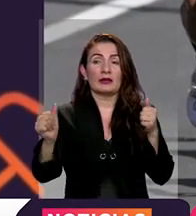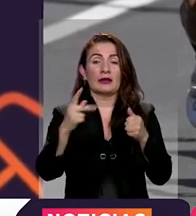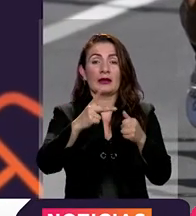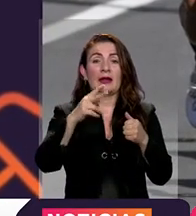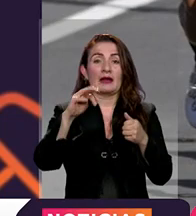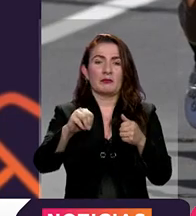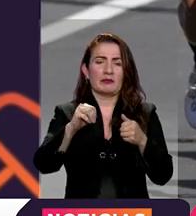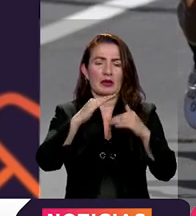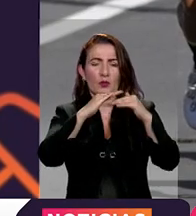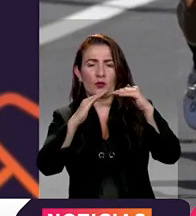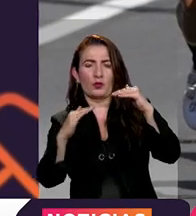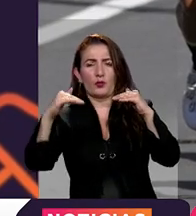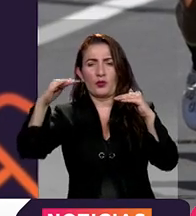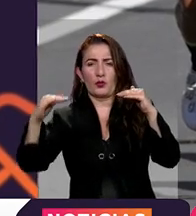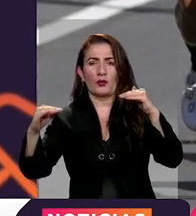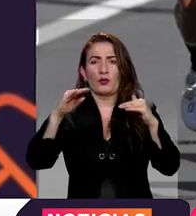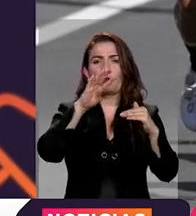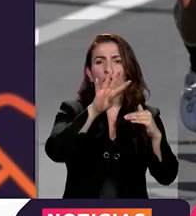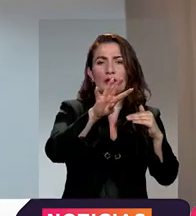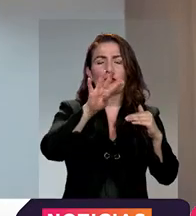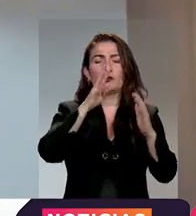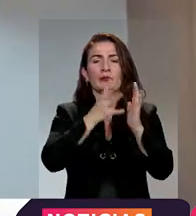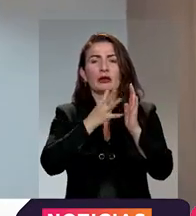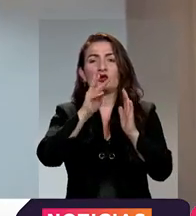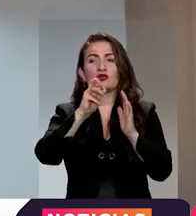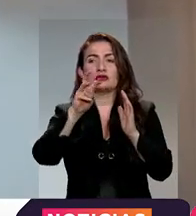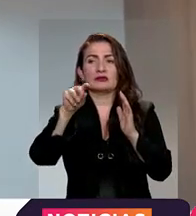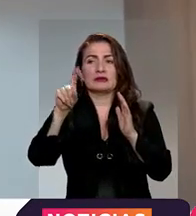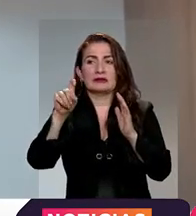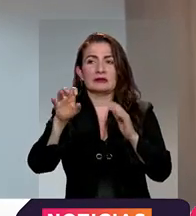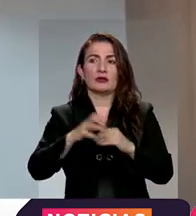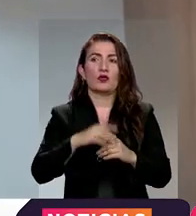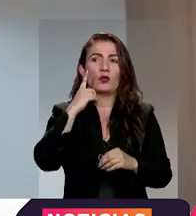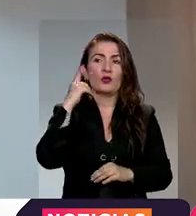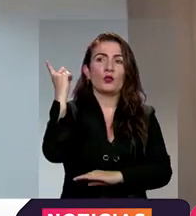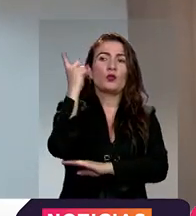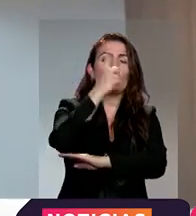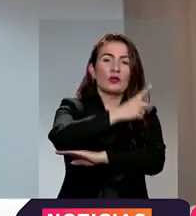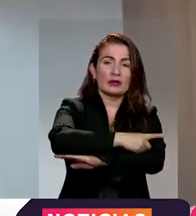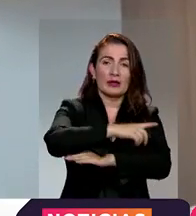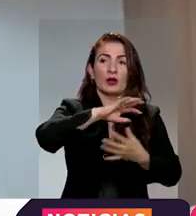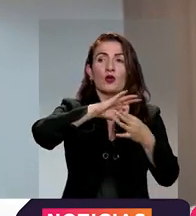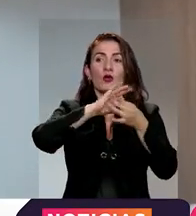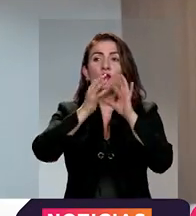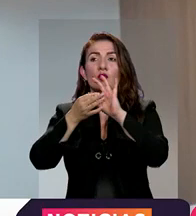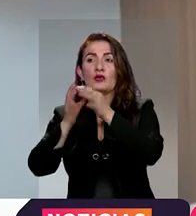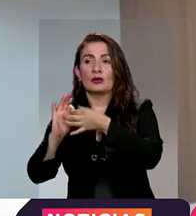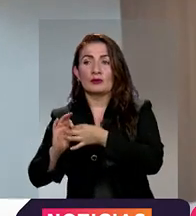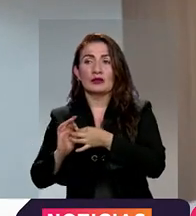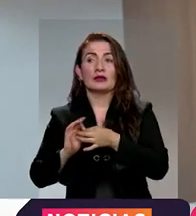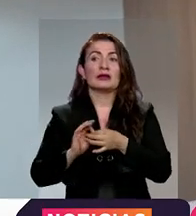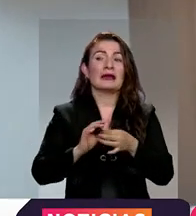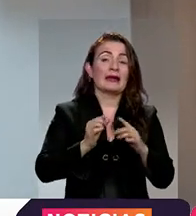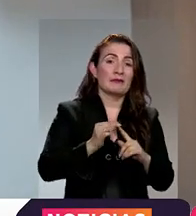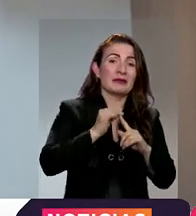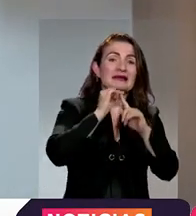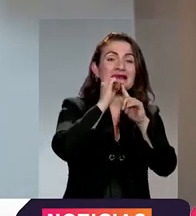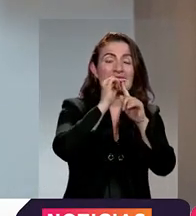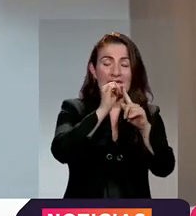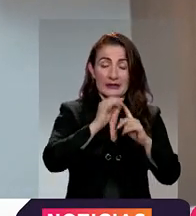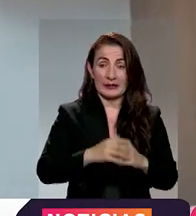de 4.865 metros. Las carreras de un día como Juegos Olímpicos son muy